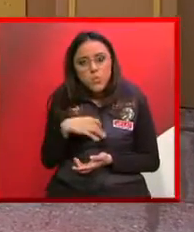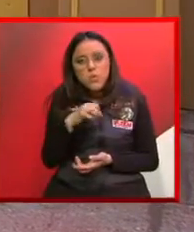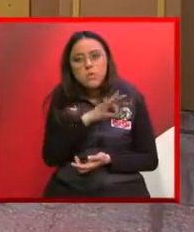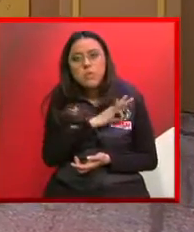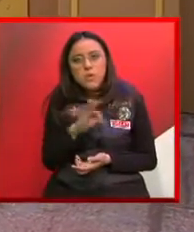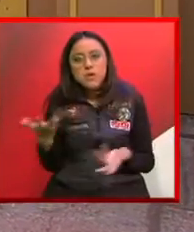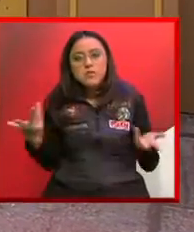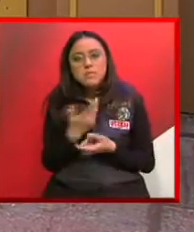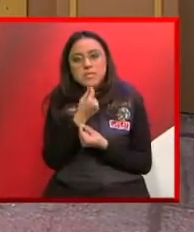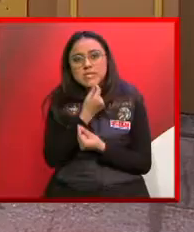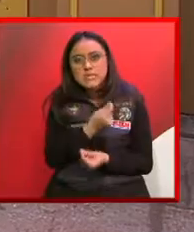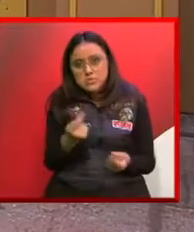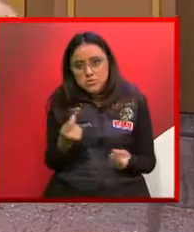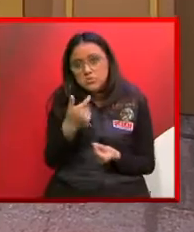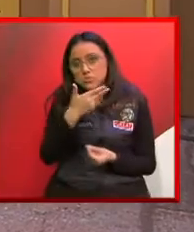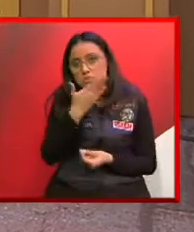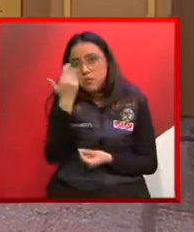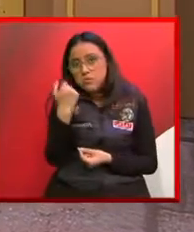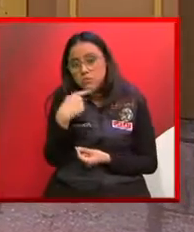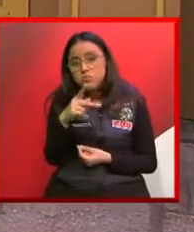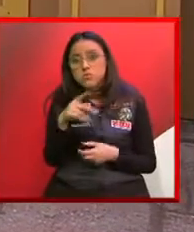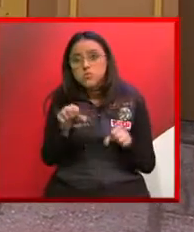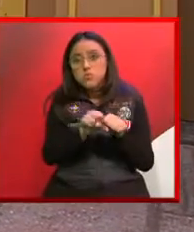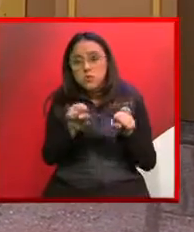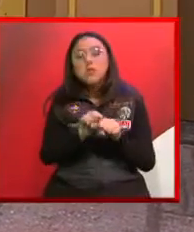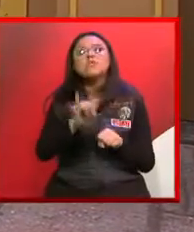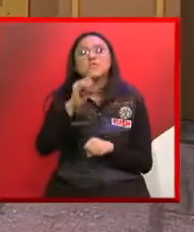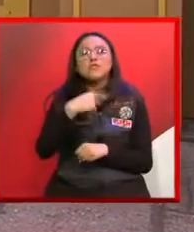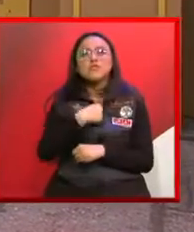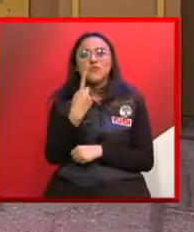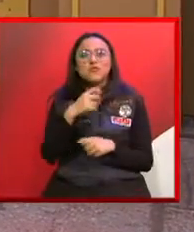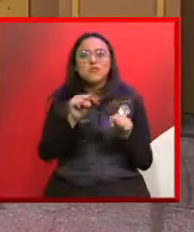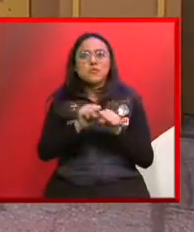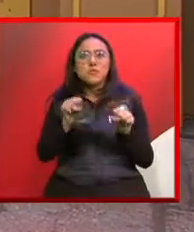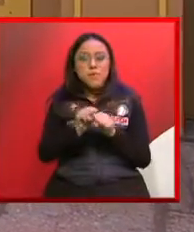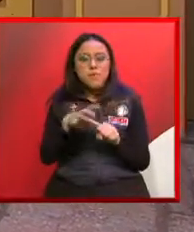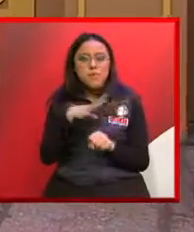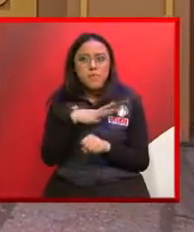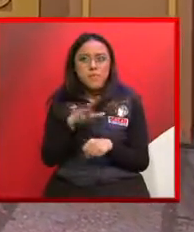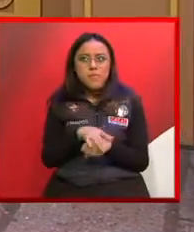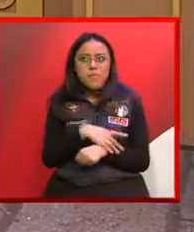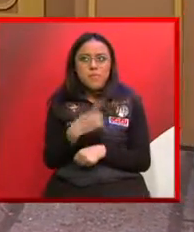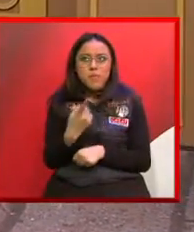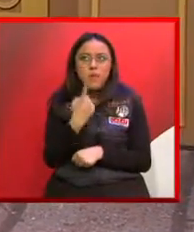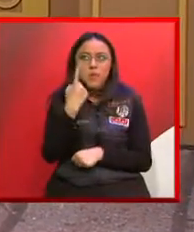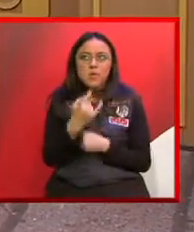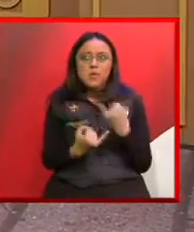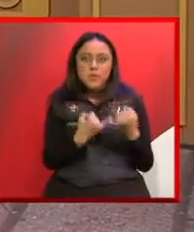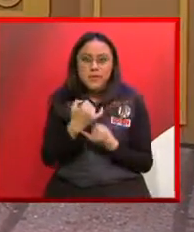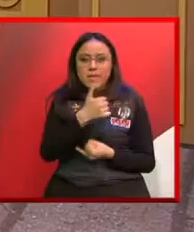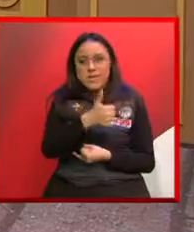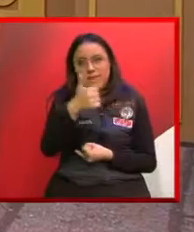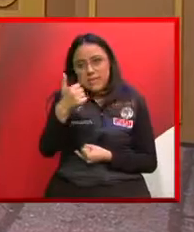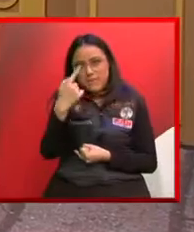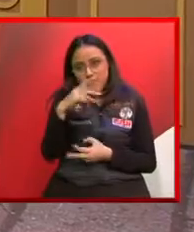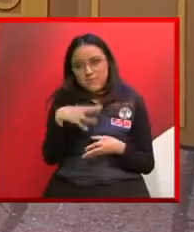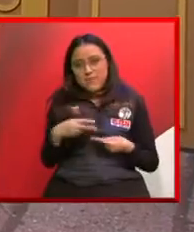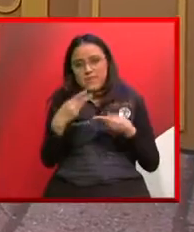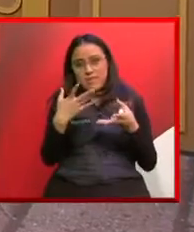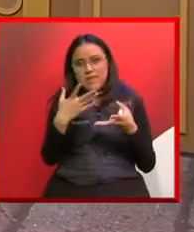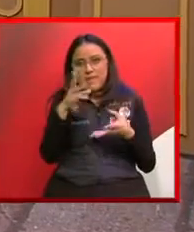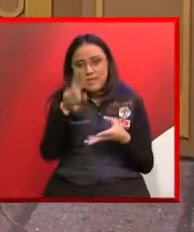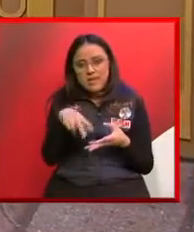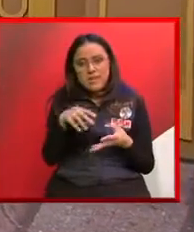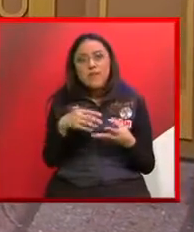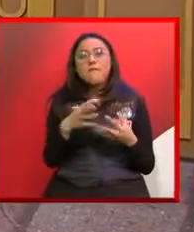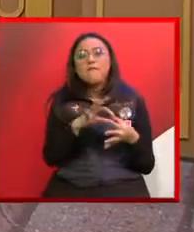ejemplo, ¿no? Con los más chiquitos, no sé si tú tengas sobrinos. Bueno, yo tengo dos sobrinos que de hecho traigo por encargo un juguete de cada uno de ellos. ¿Ah, sí? Sí, o somos sea, una familia